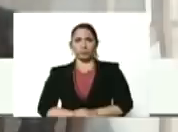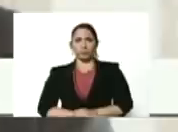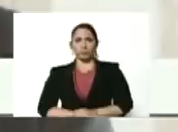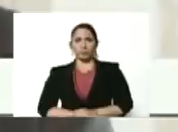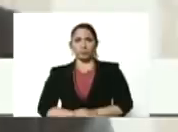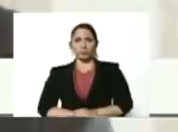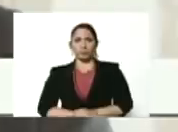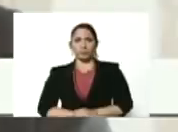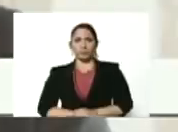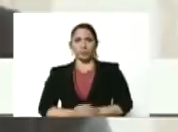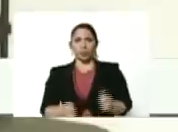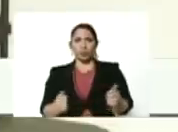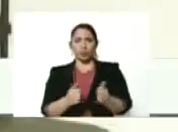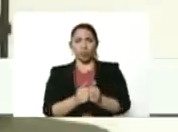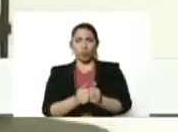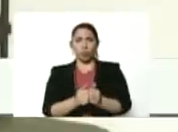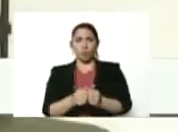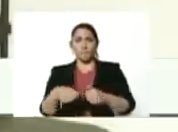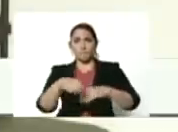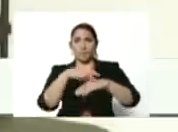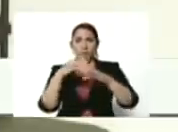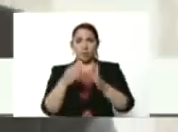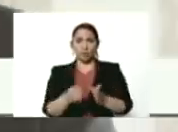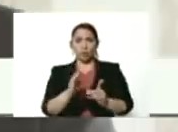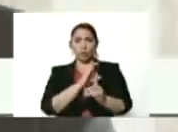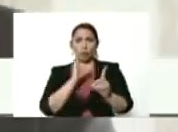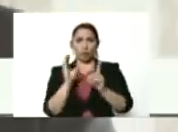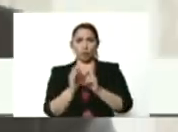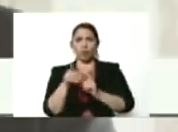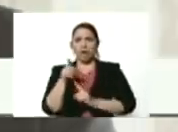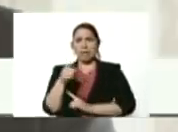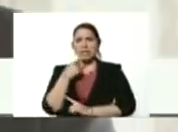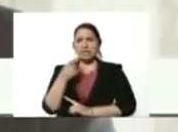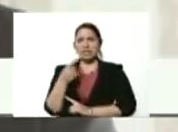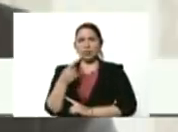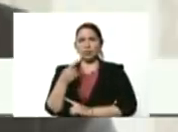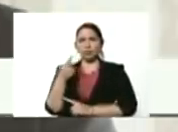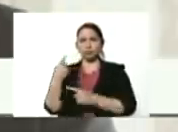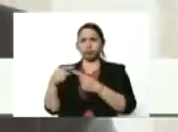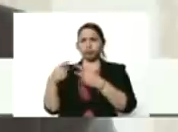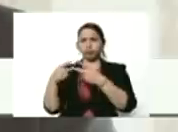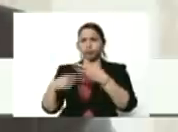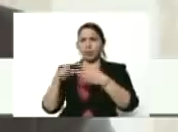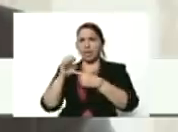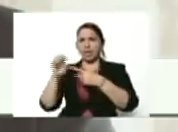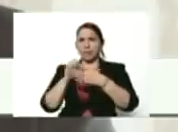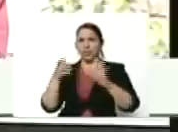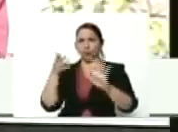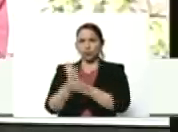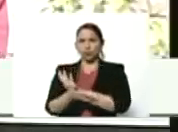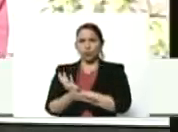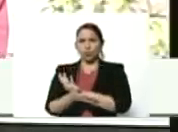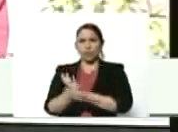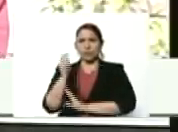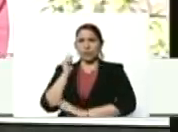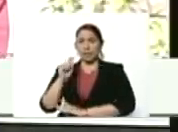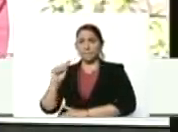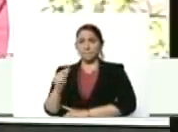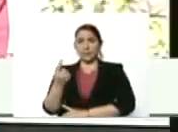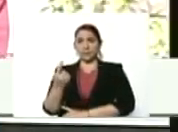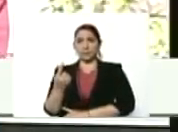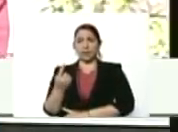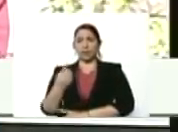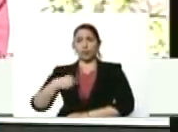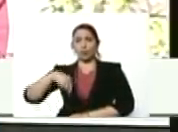Ernesto Villegas Paul-Hack, y bueno, ahí dibujó varios elementos que tienen que ver con la tarea principal